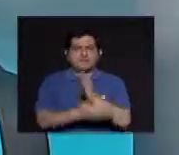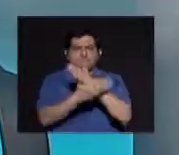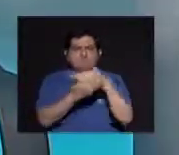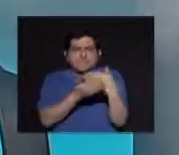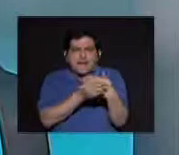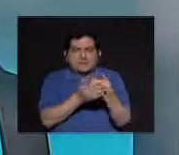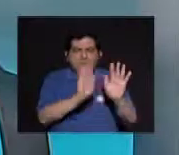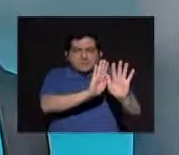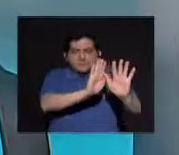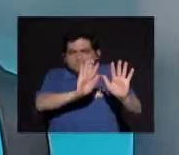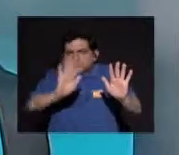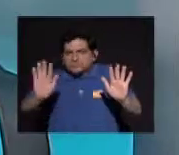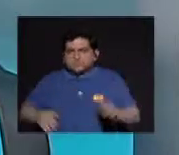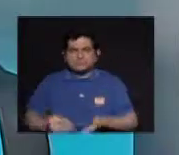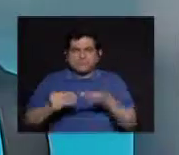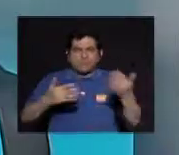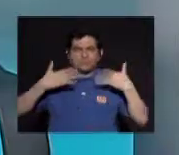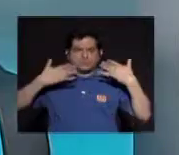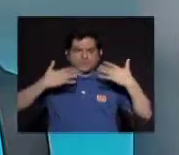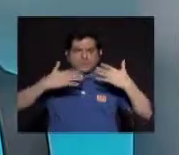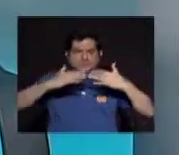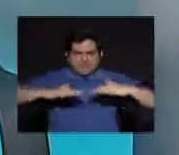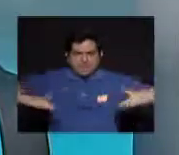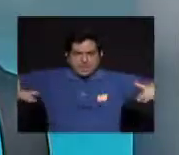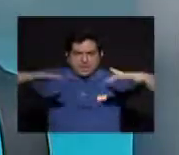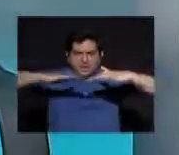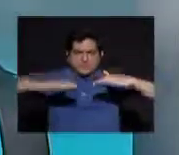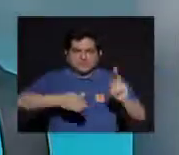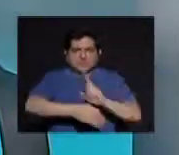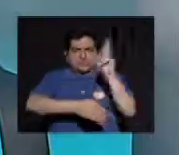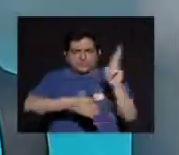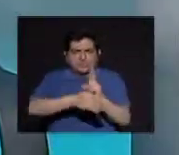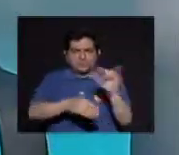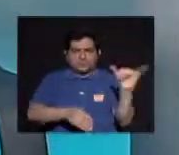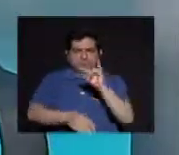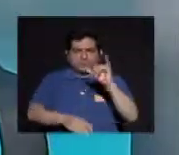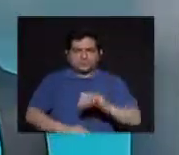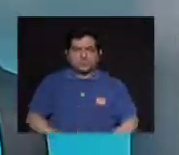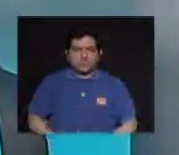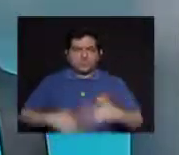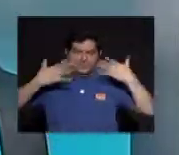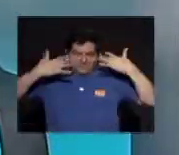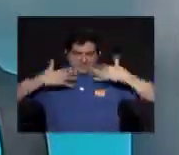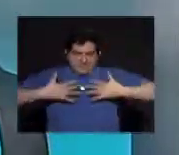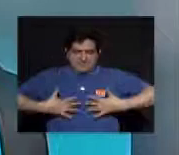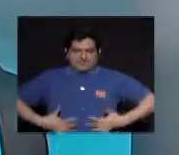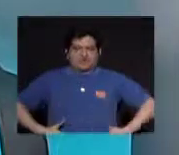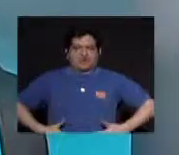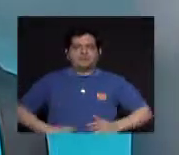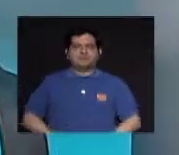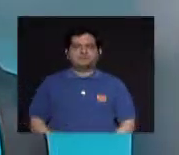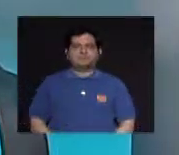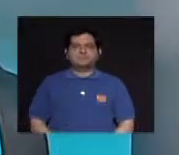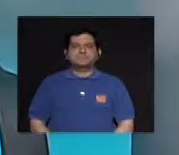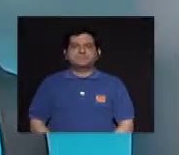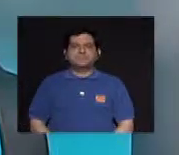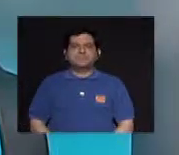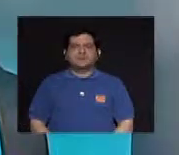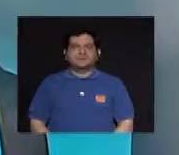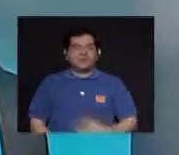alquilar piezas de utilería, cosas para vestir el set y también lo que es el vestuario,